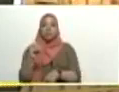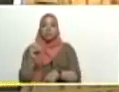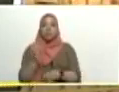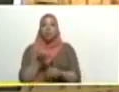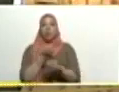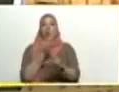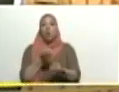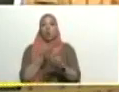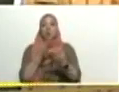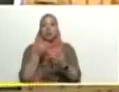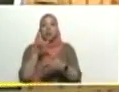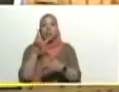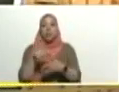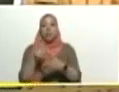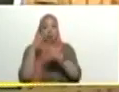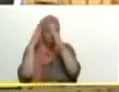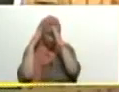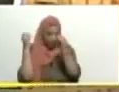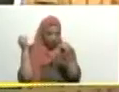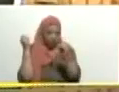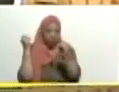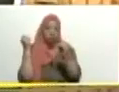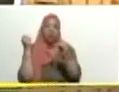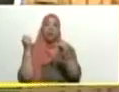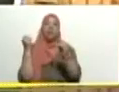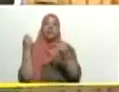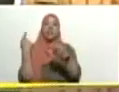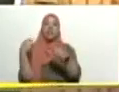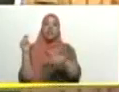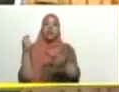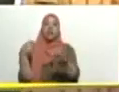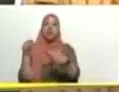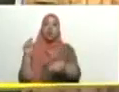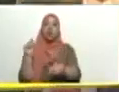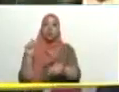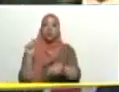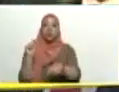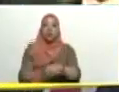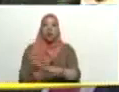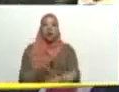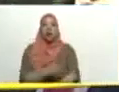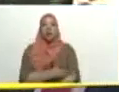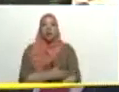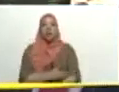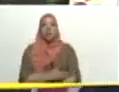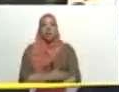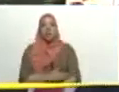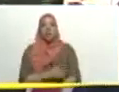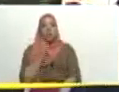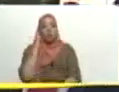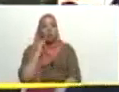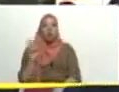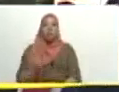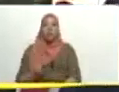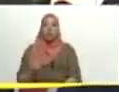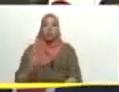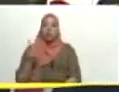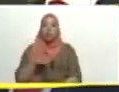consejero y cónsul de la Embajada de la República de Trinidad y Tobago ante la República Bolivariana de